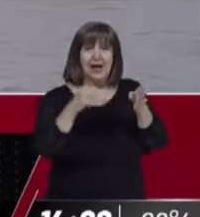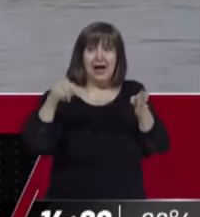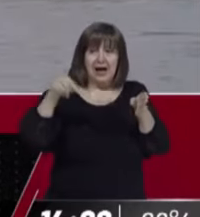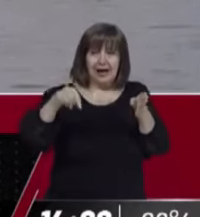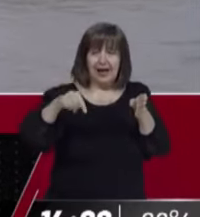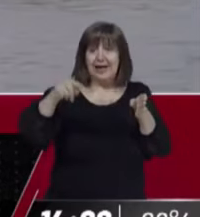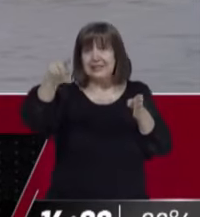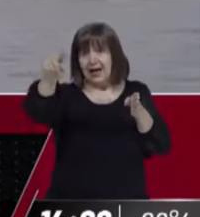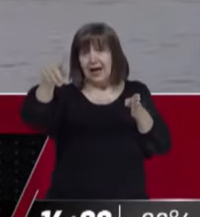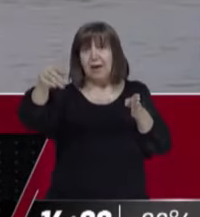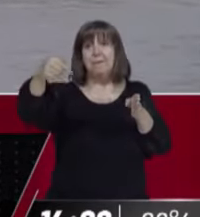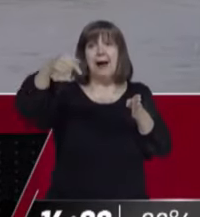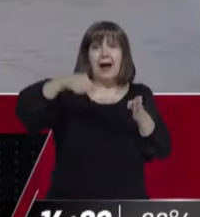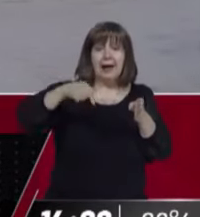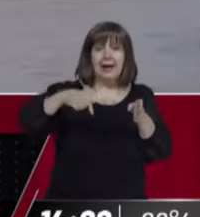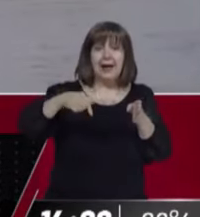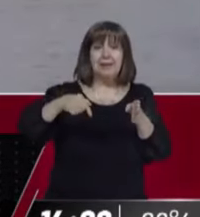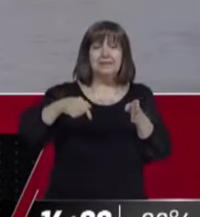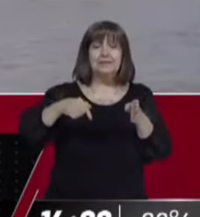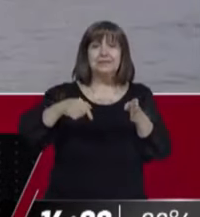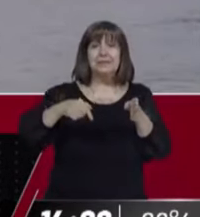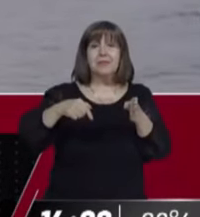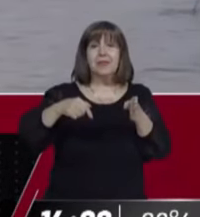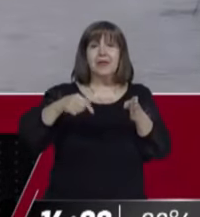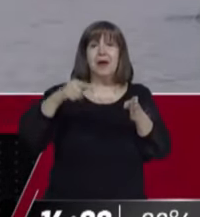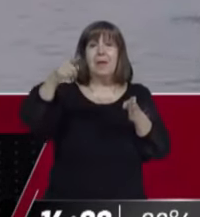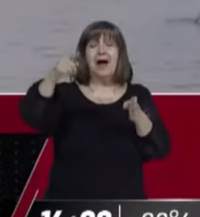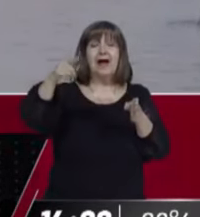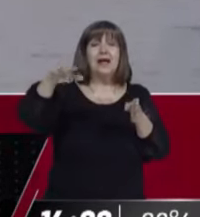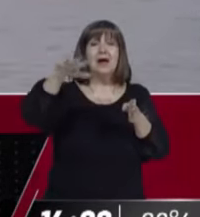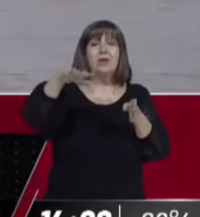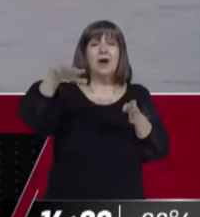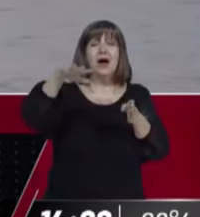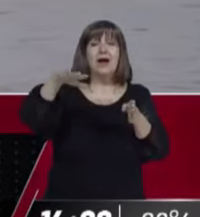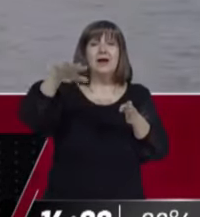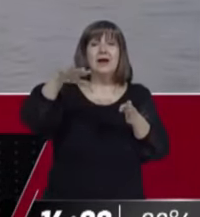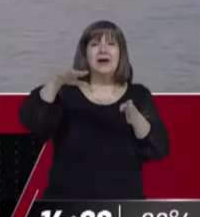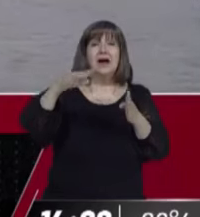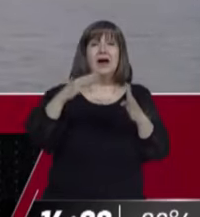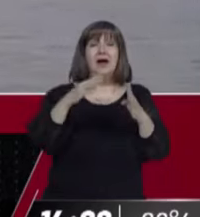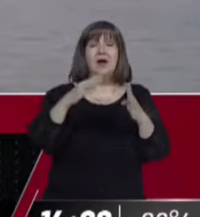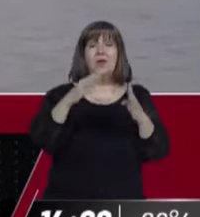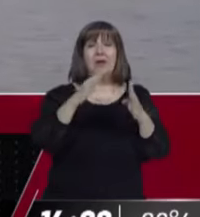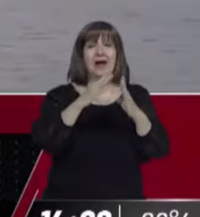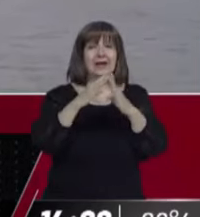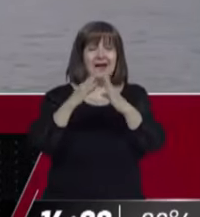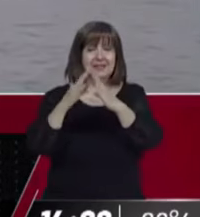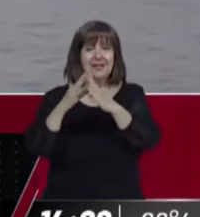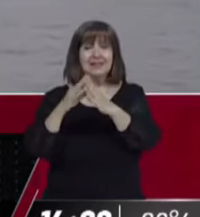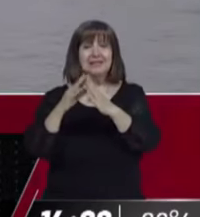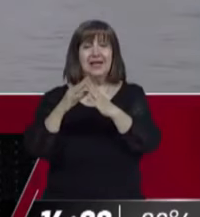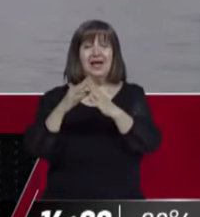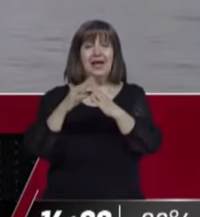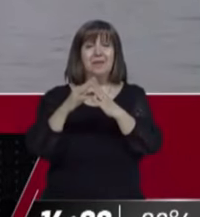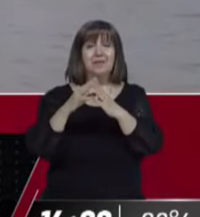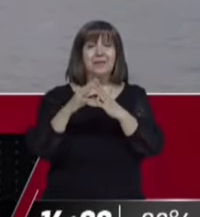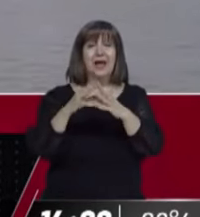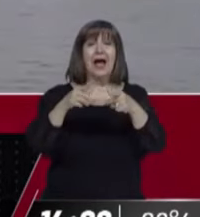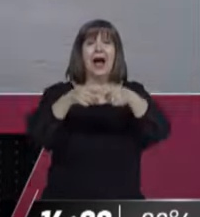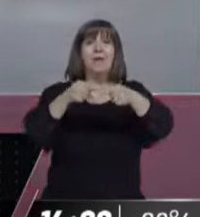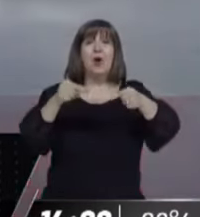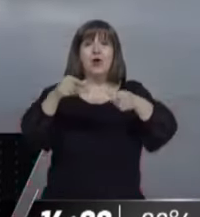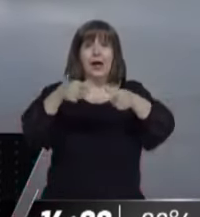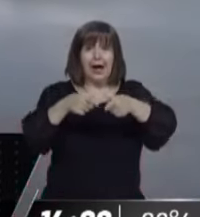donde... Recién comentaba, hay una colonia japonesa, la colonia Toyohara. Eso es a unos kilómetros de acá. Sí, de acá hasta